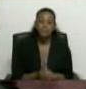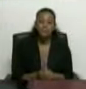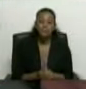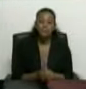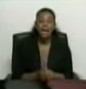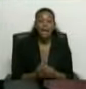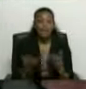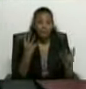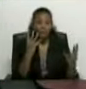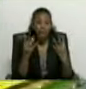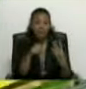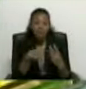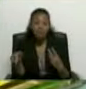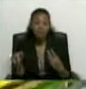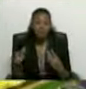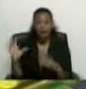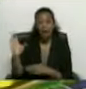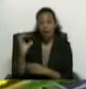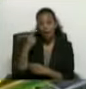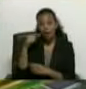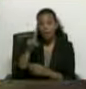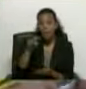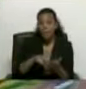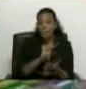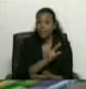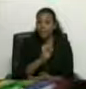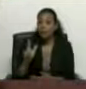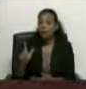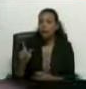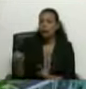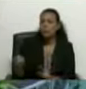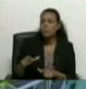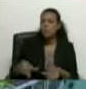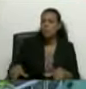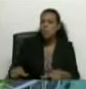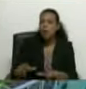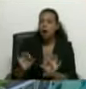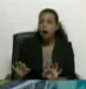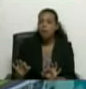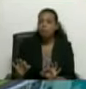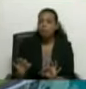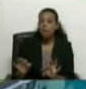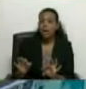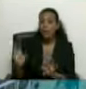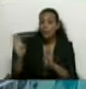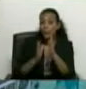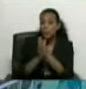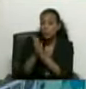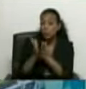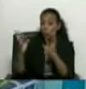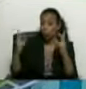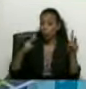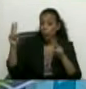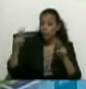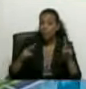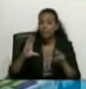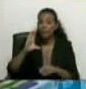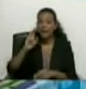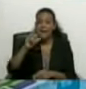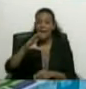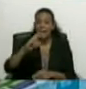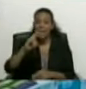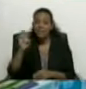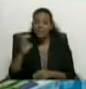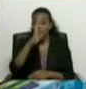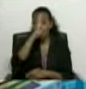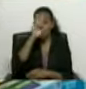Asimismo, esta Feria del Turismo Caracas 2023 se encuentran diversos expositores como Credicar,